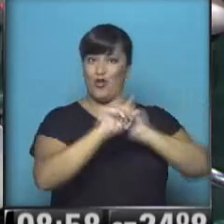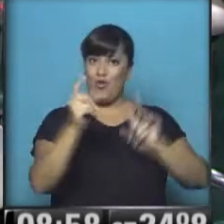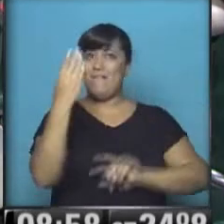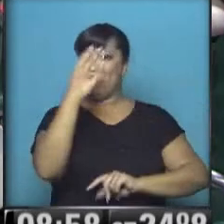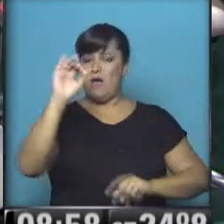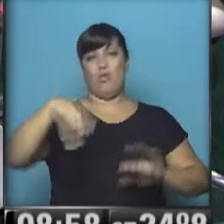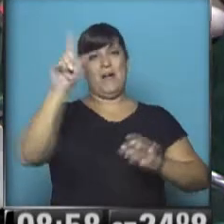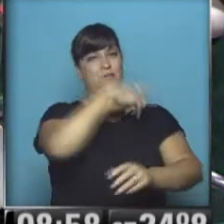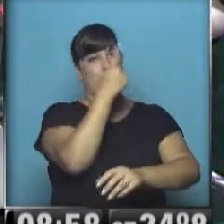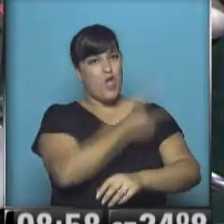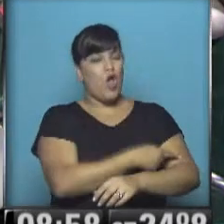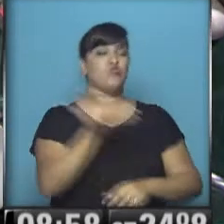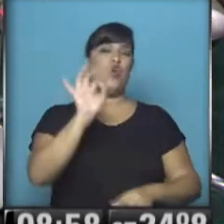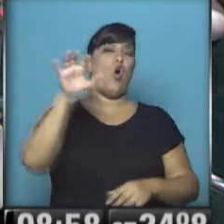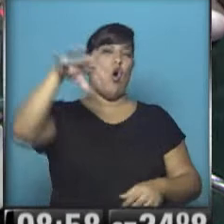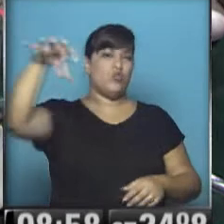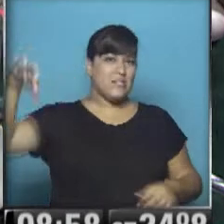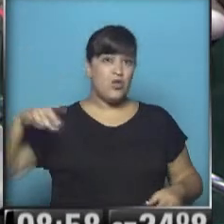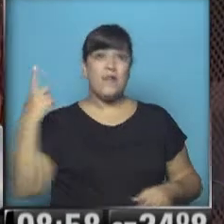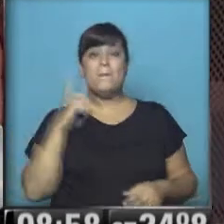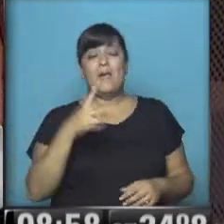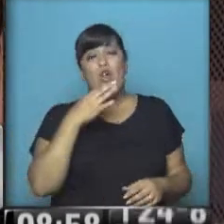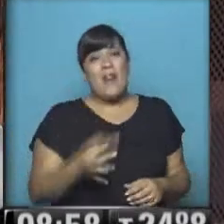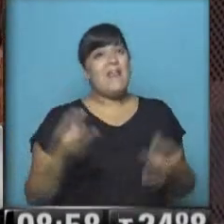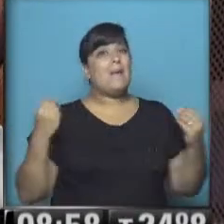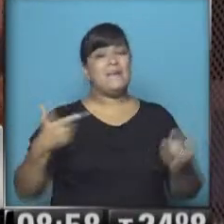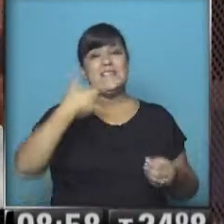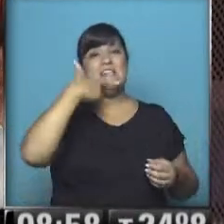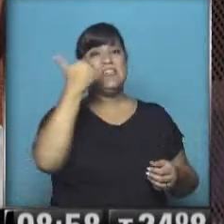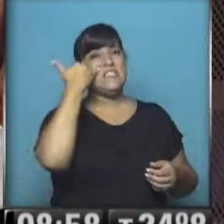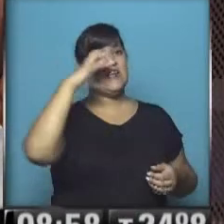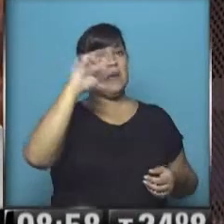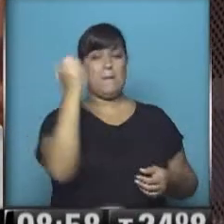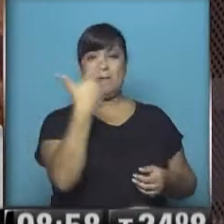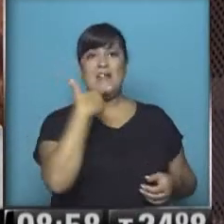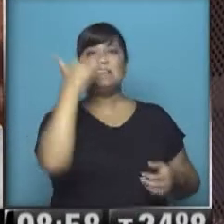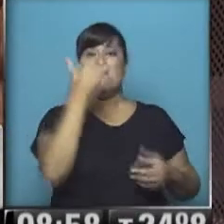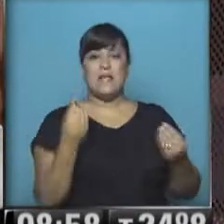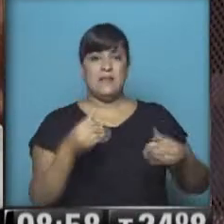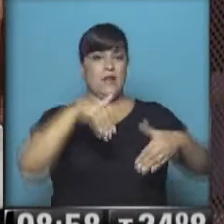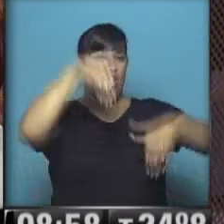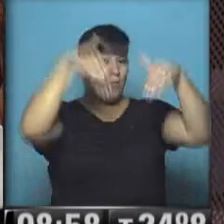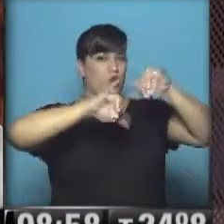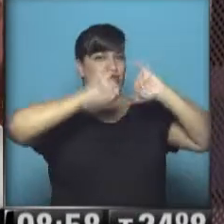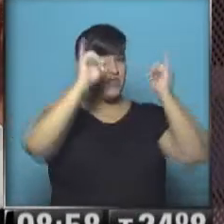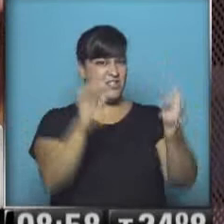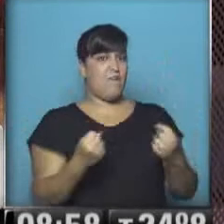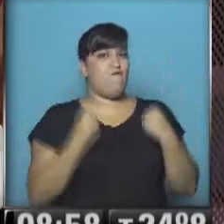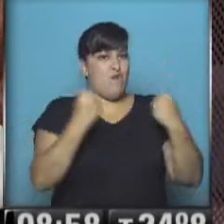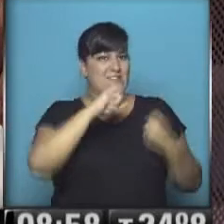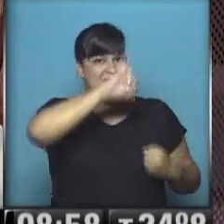o en otros sectores lo que tiene lo que tiene cifras es el electorado quien los votos que la fuerza de popular